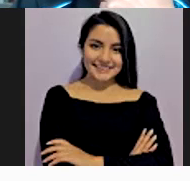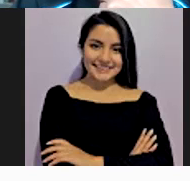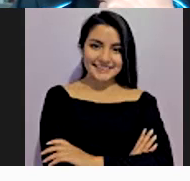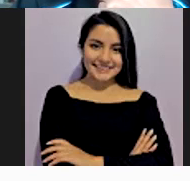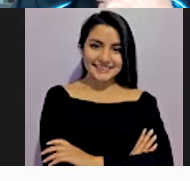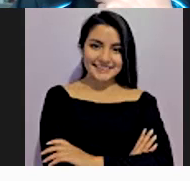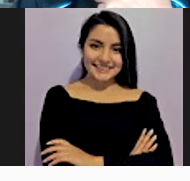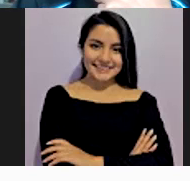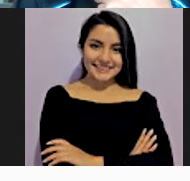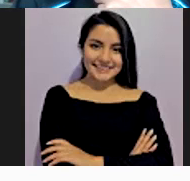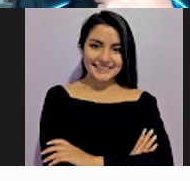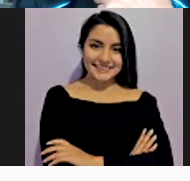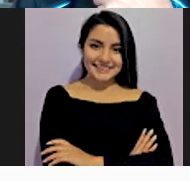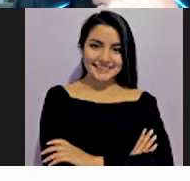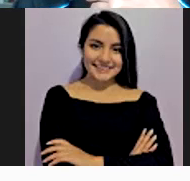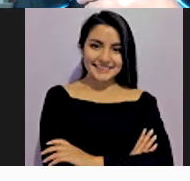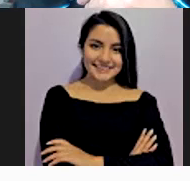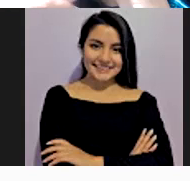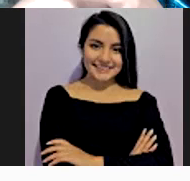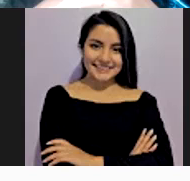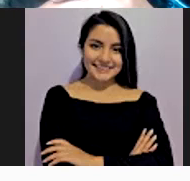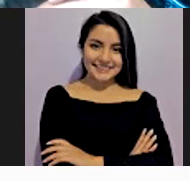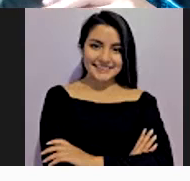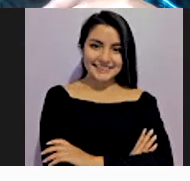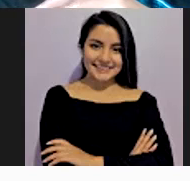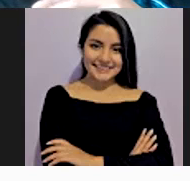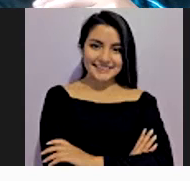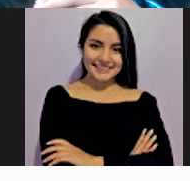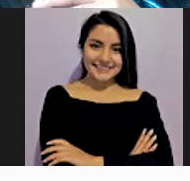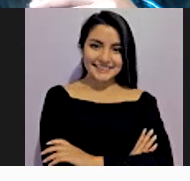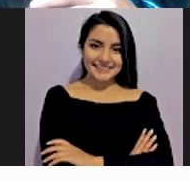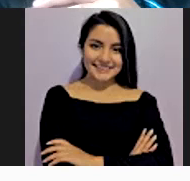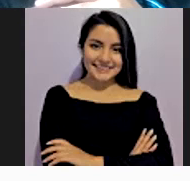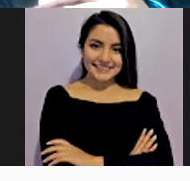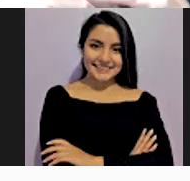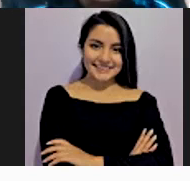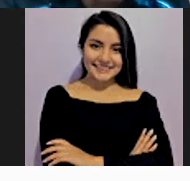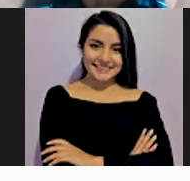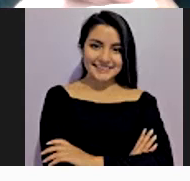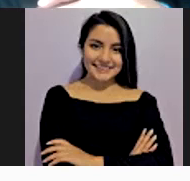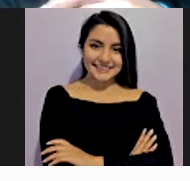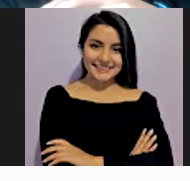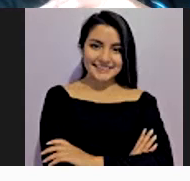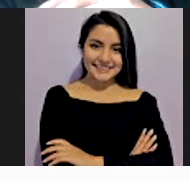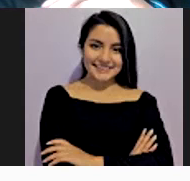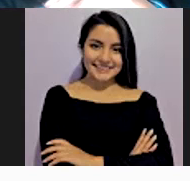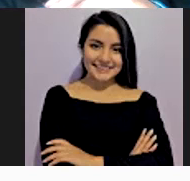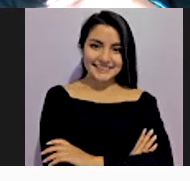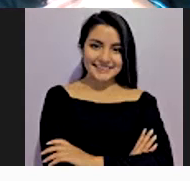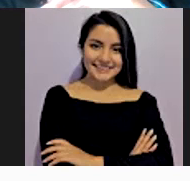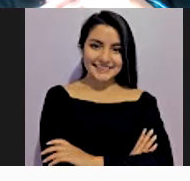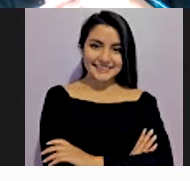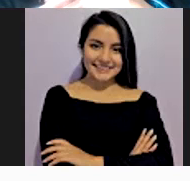Por lo general, a ver, vamos a ver. Para hacer una investigación, ustedes pues, trabajan mucho en el tema de